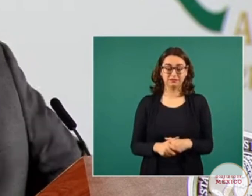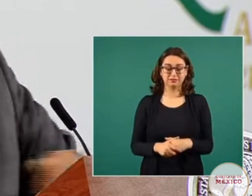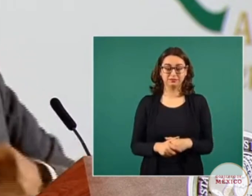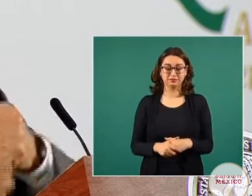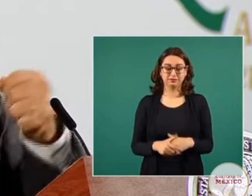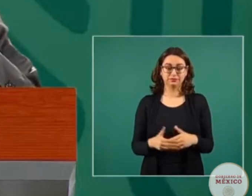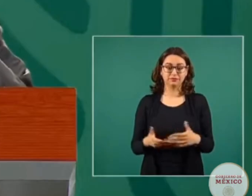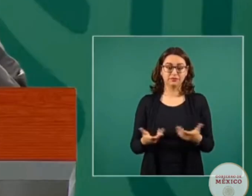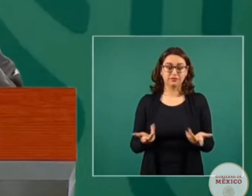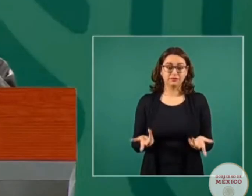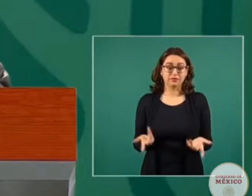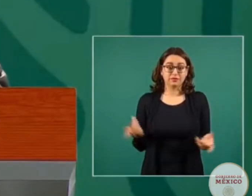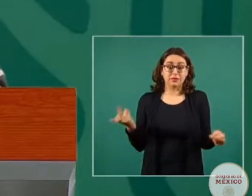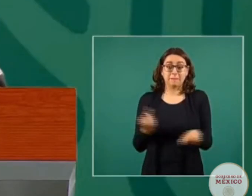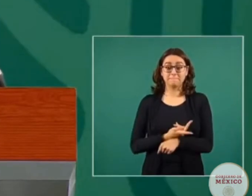Nos pasa,